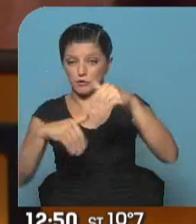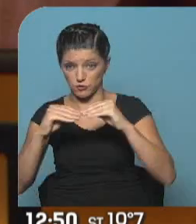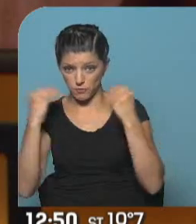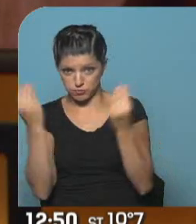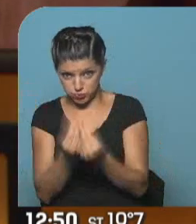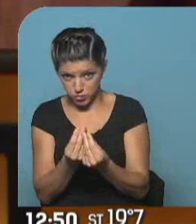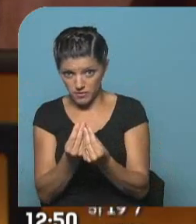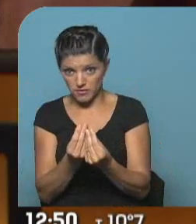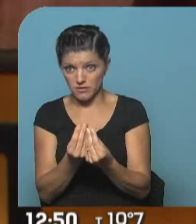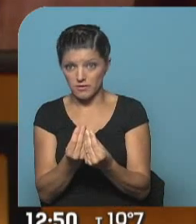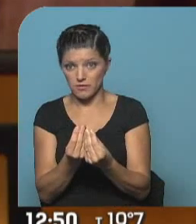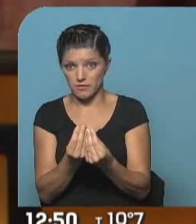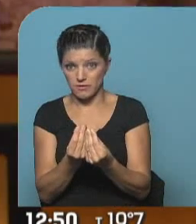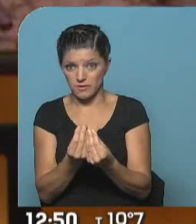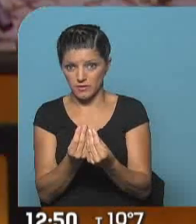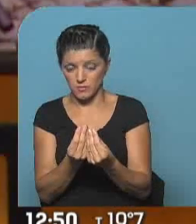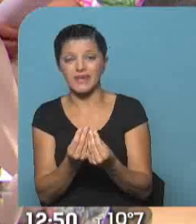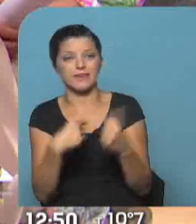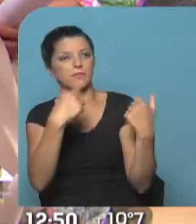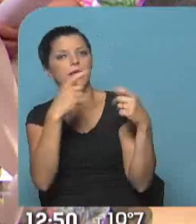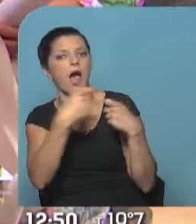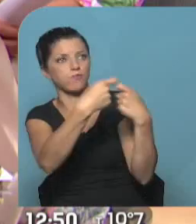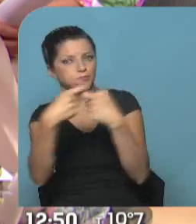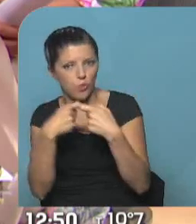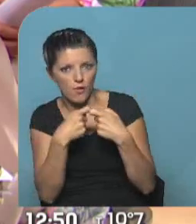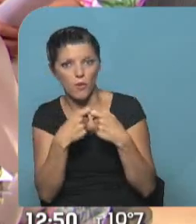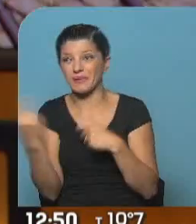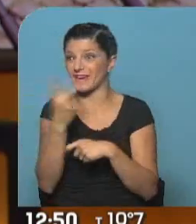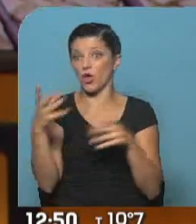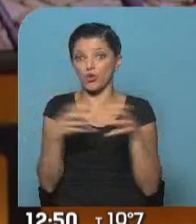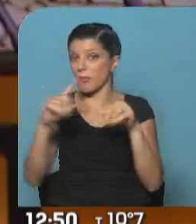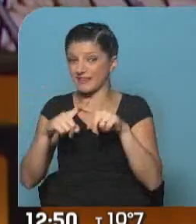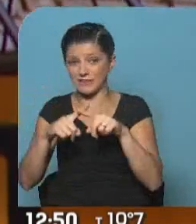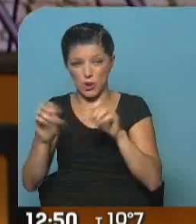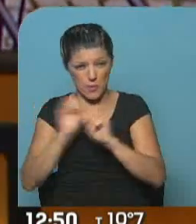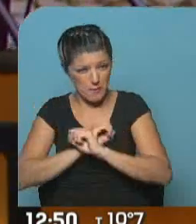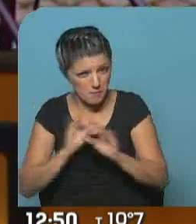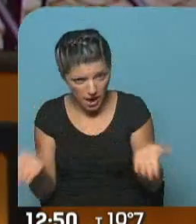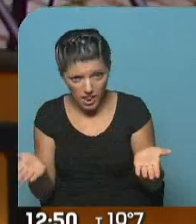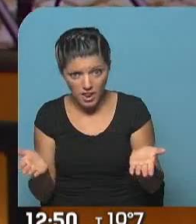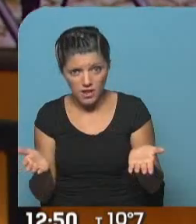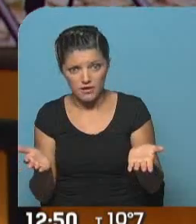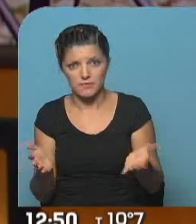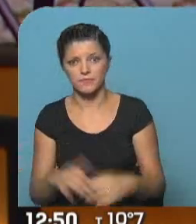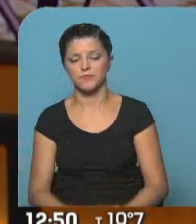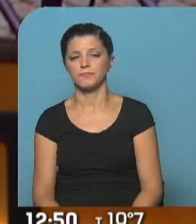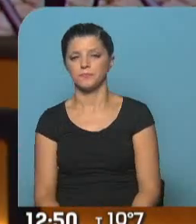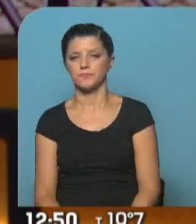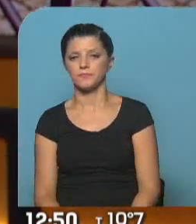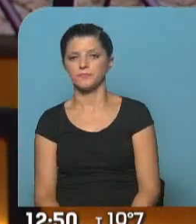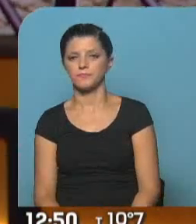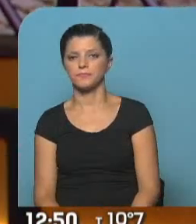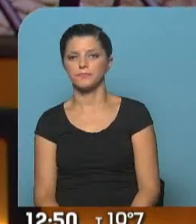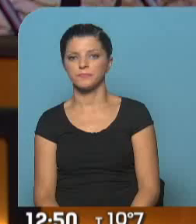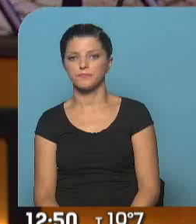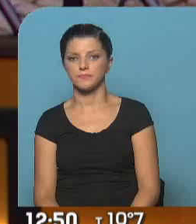mandato para formar una gran coalición, porque precisamente los dos partidos más castigados fueron su partido y el de Merkel. Claro. Entonces